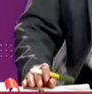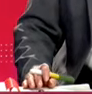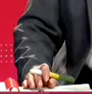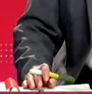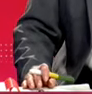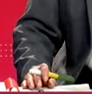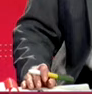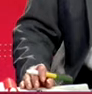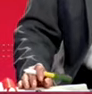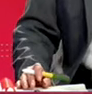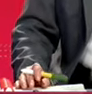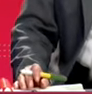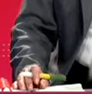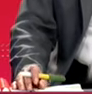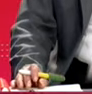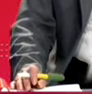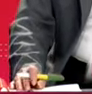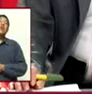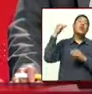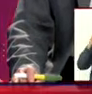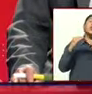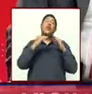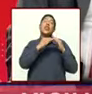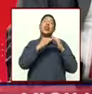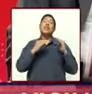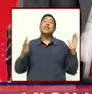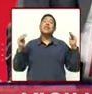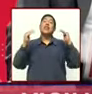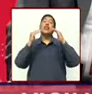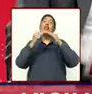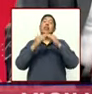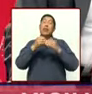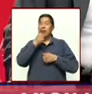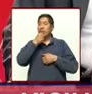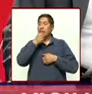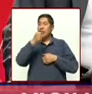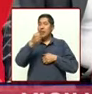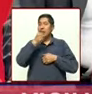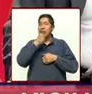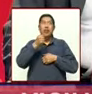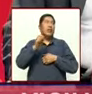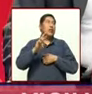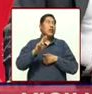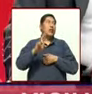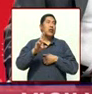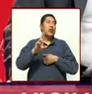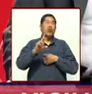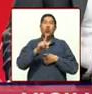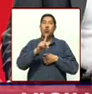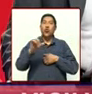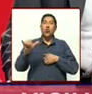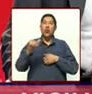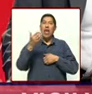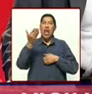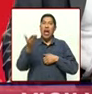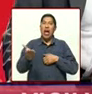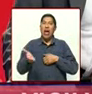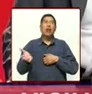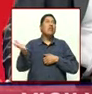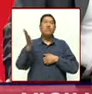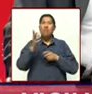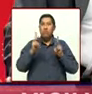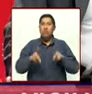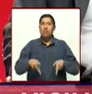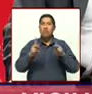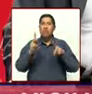Plaza Murillo, kilómetro cero en la ciudad de La Paz. Nuestro compañero Rudy Espinosa nos va a reportar acerca de esta vigilia que han